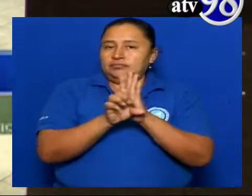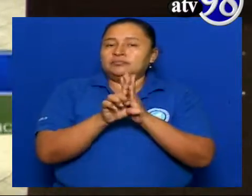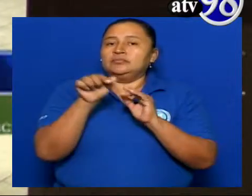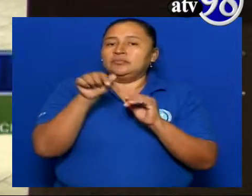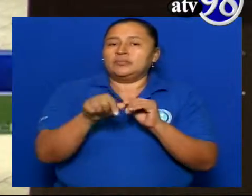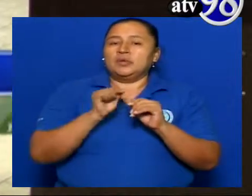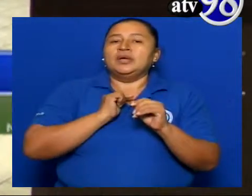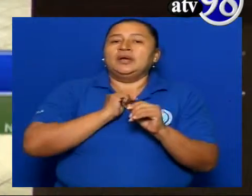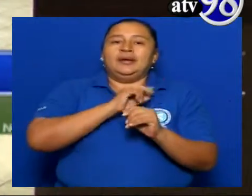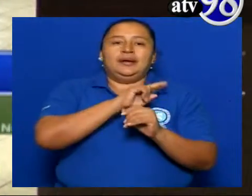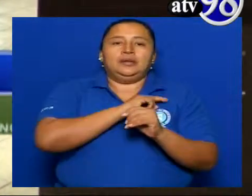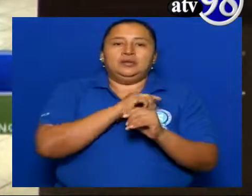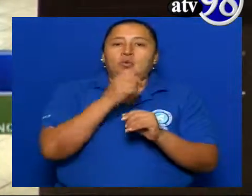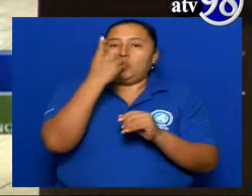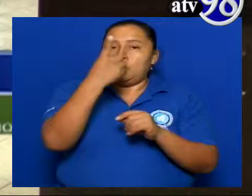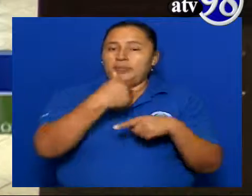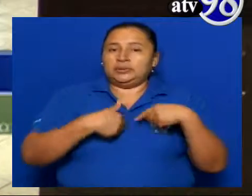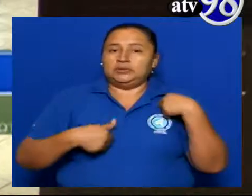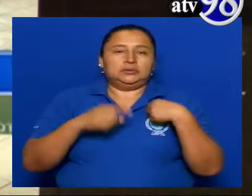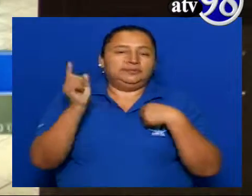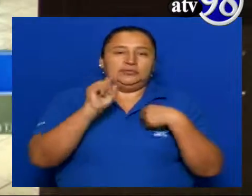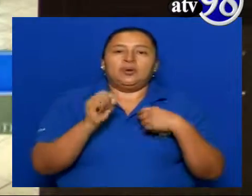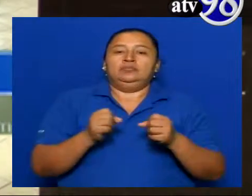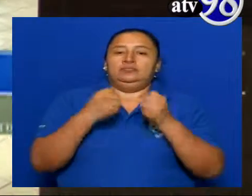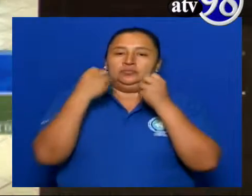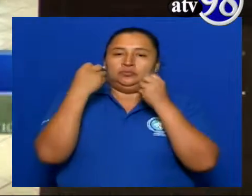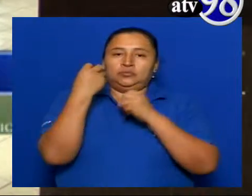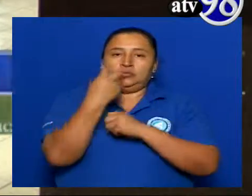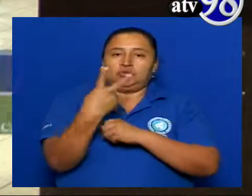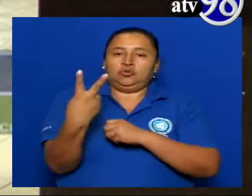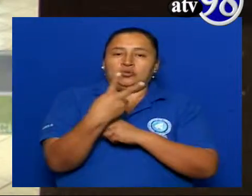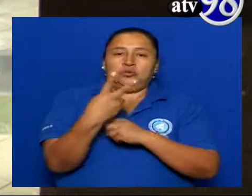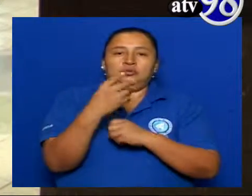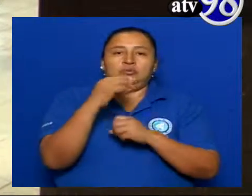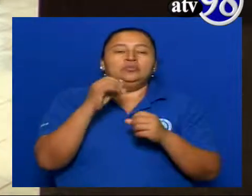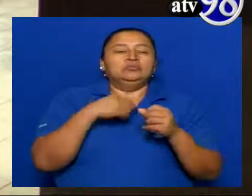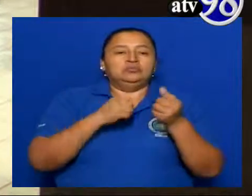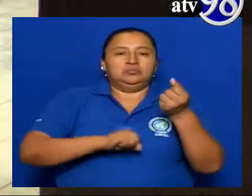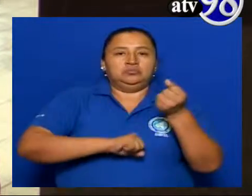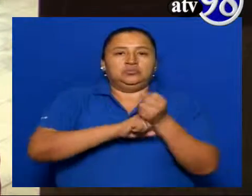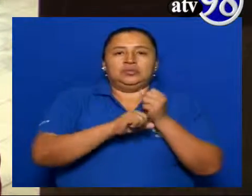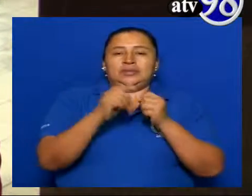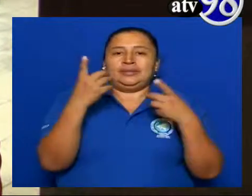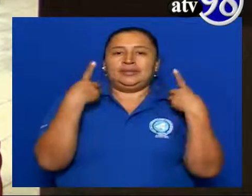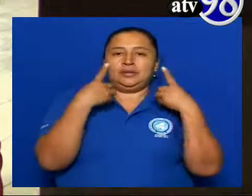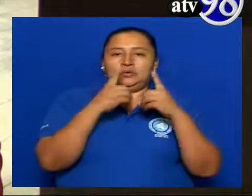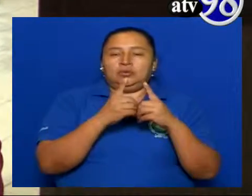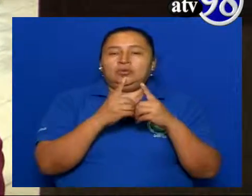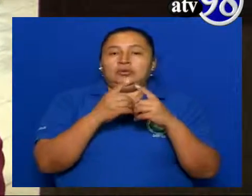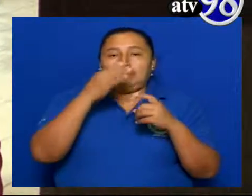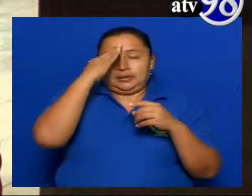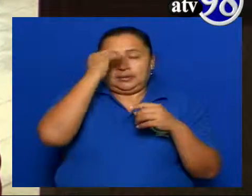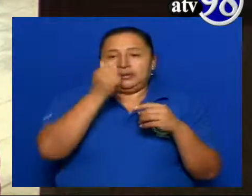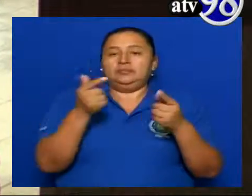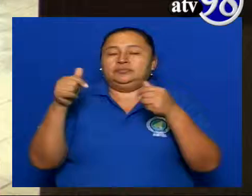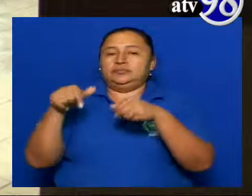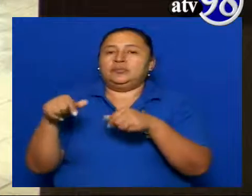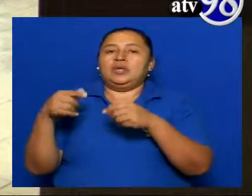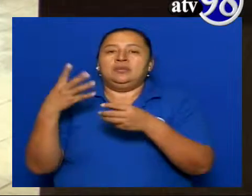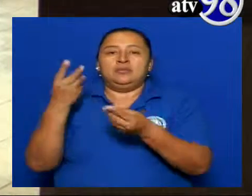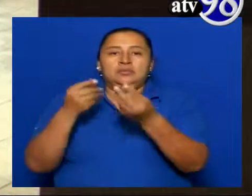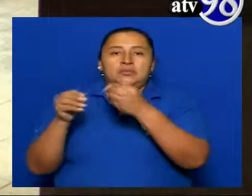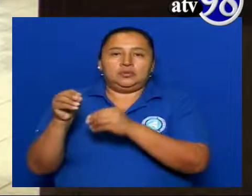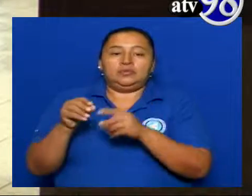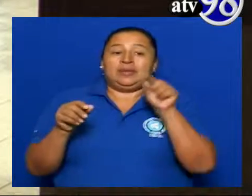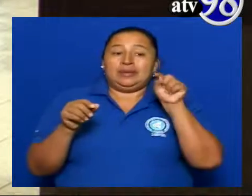existan dos codirectores, en vez de un presidente, dos codirectores, un codirector general y un codirector administrativo. El codirector general